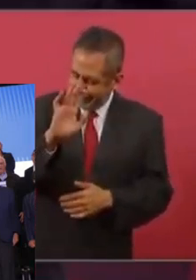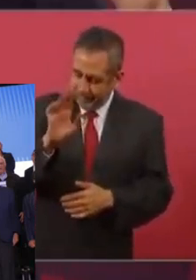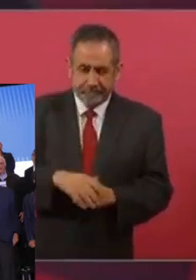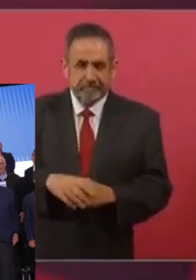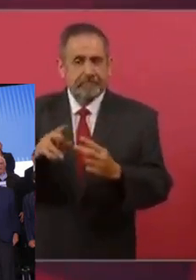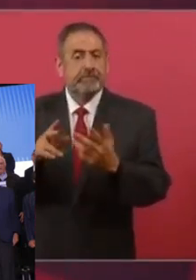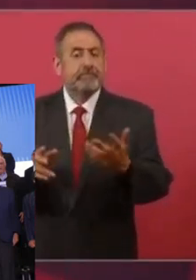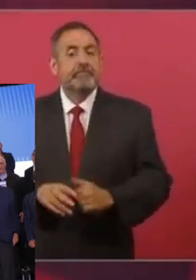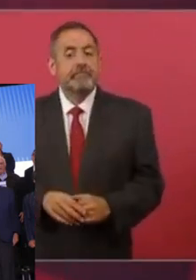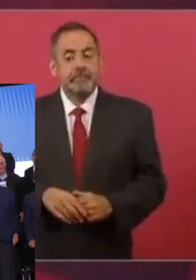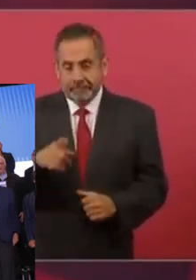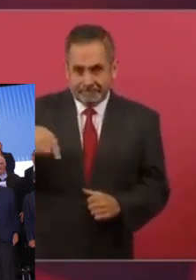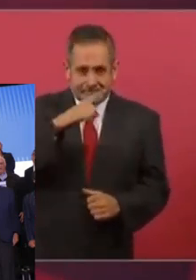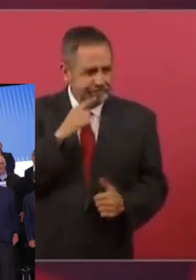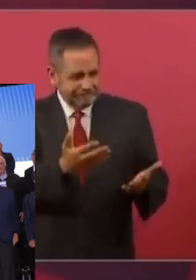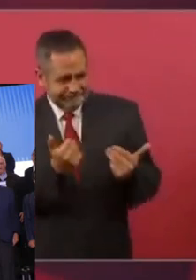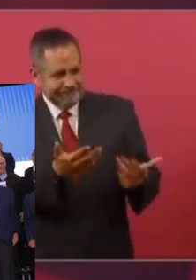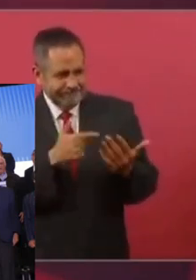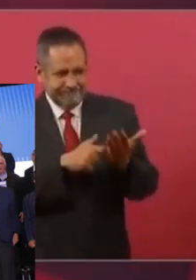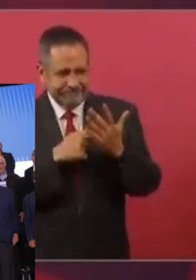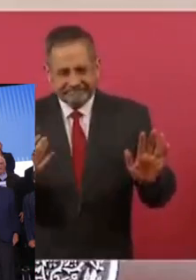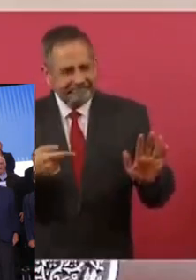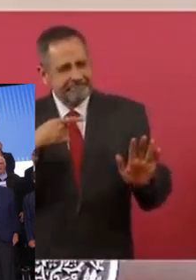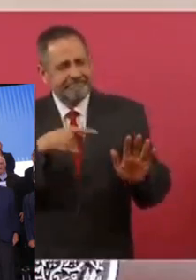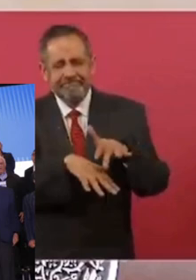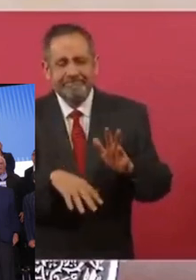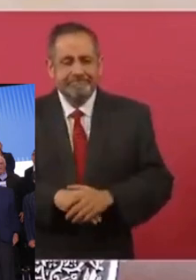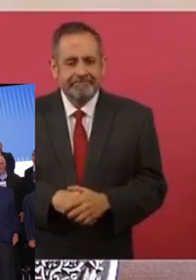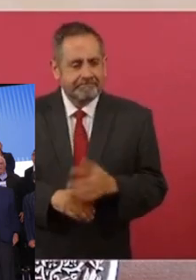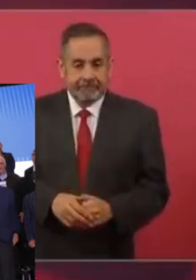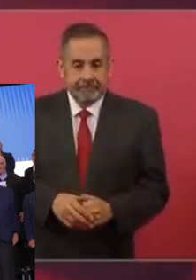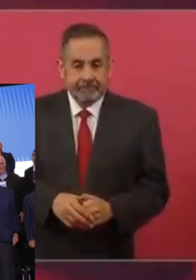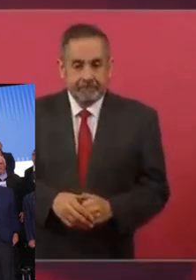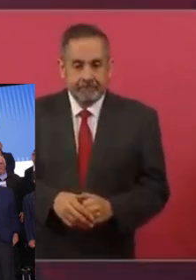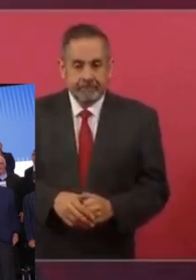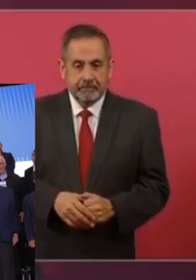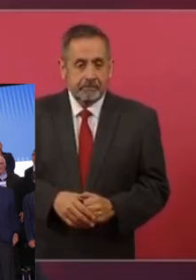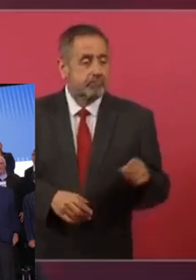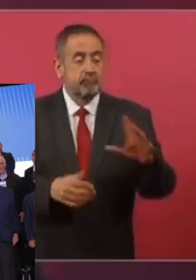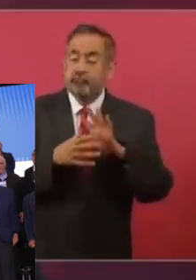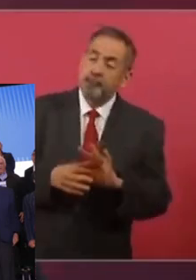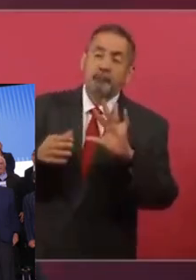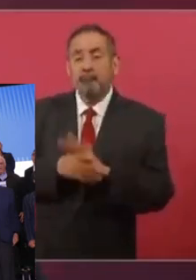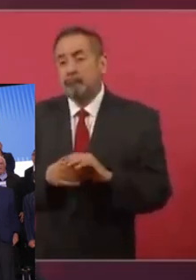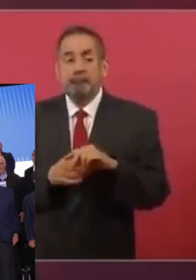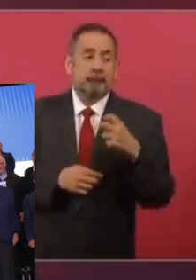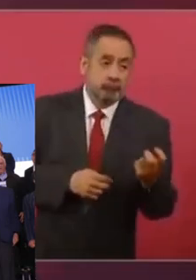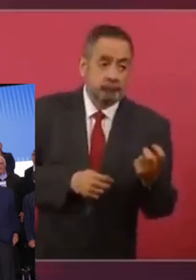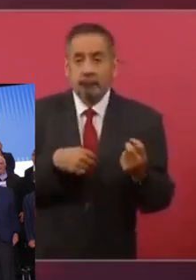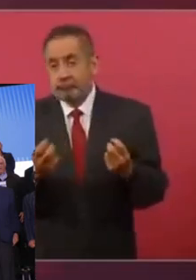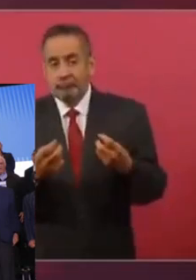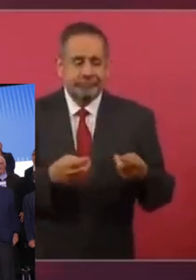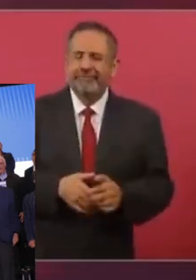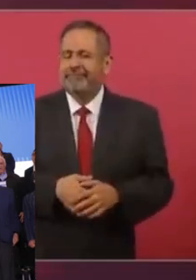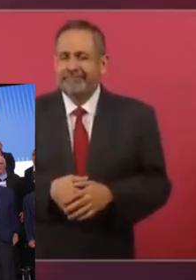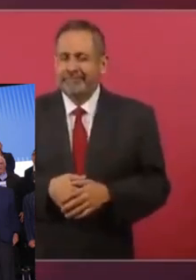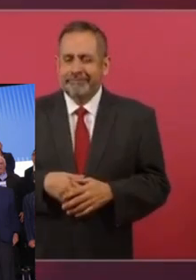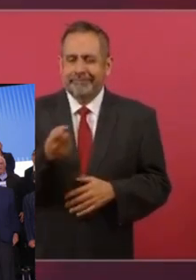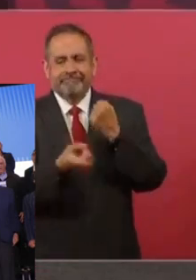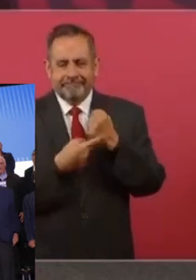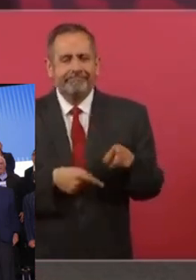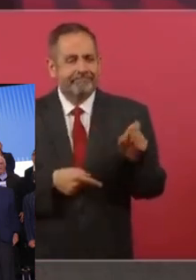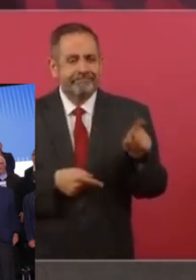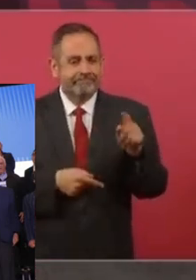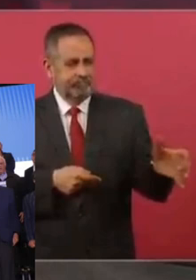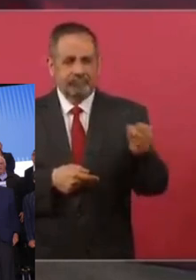No. ¿Hombre o mujer? No, es que tienen que mostrar más el cobre. Tienen que decantarse. Ya algunos que se dieron cuenta de que ya